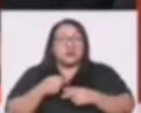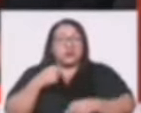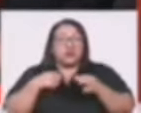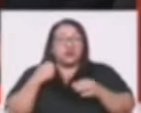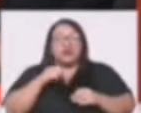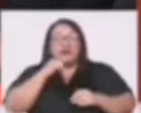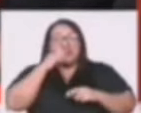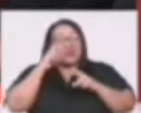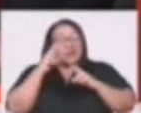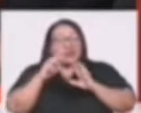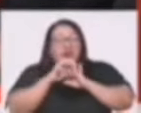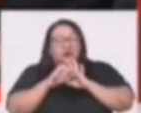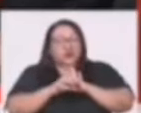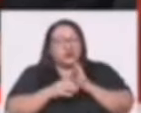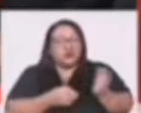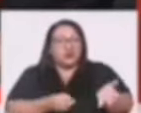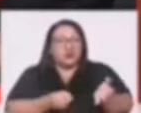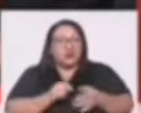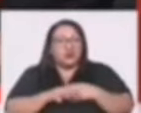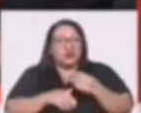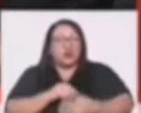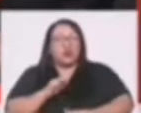la inconstitucional resolución